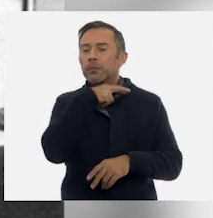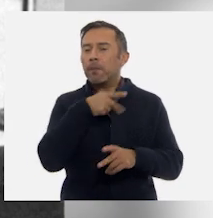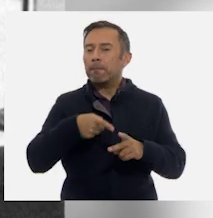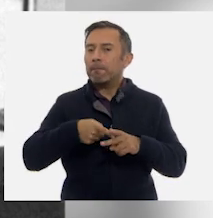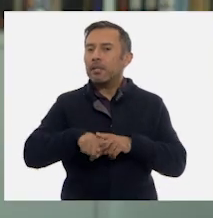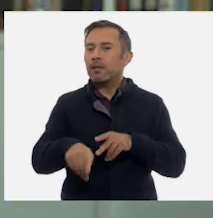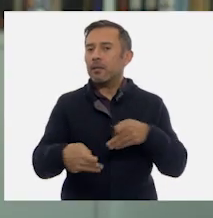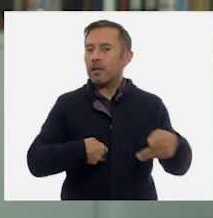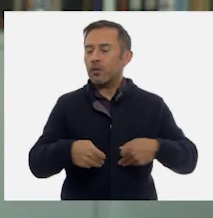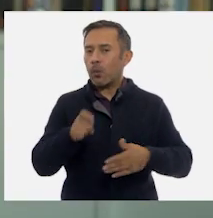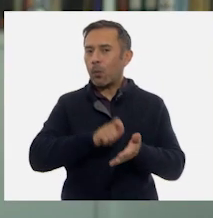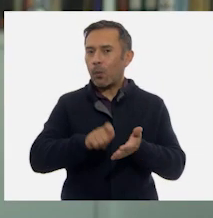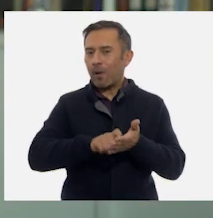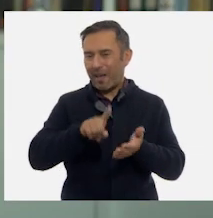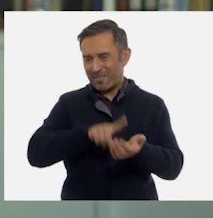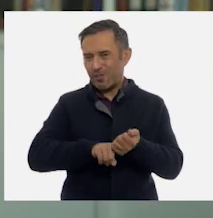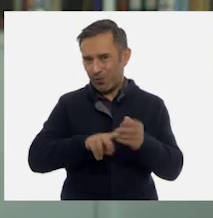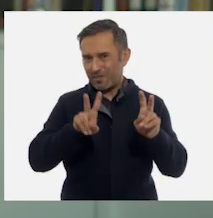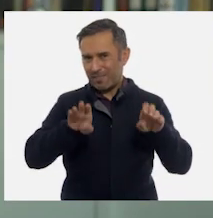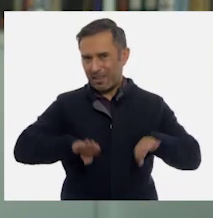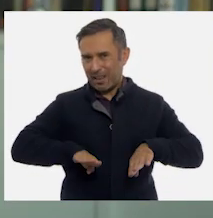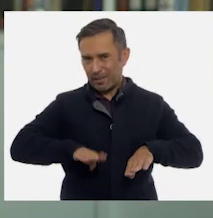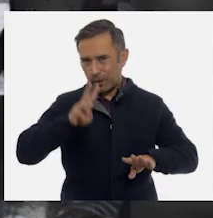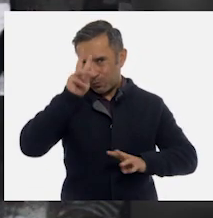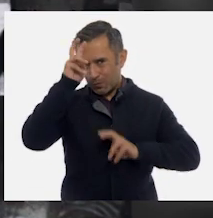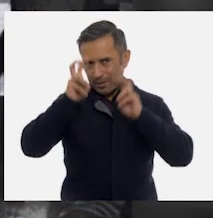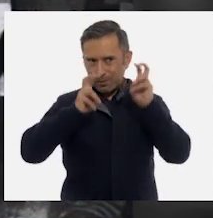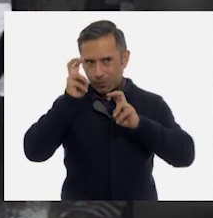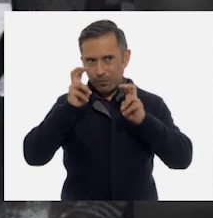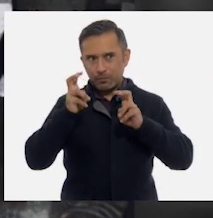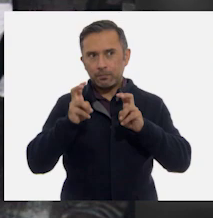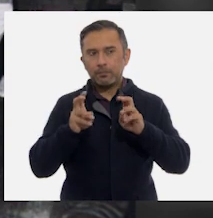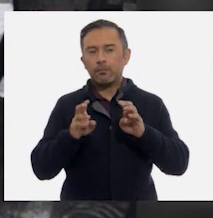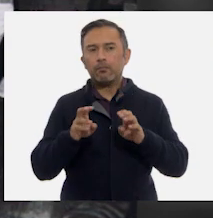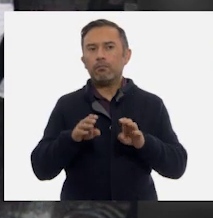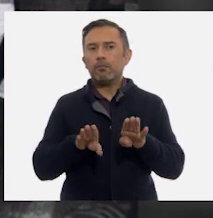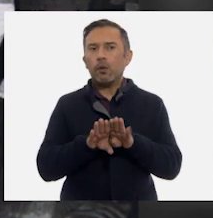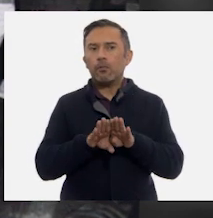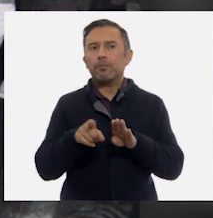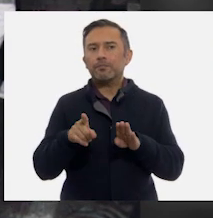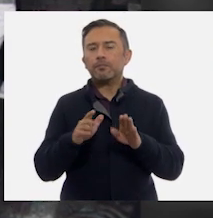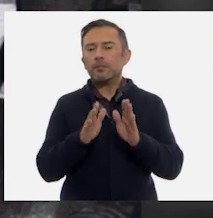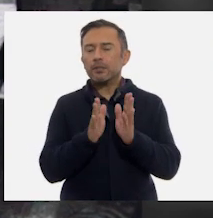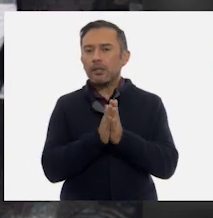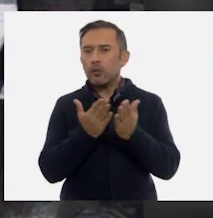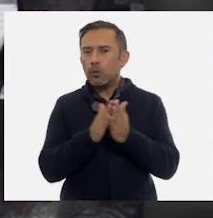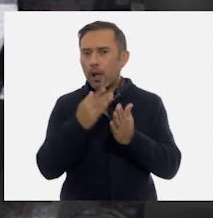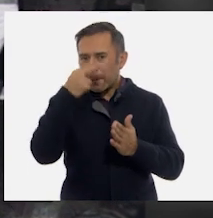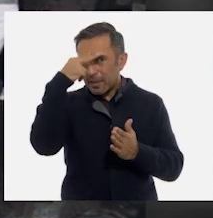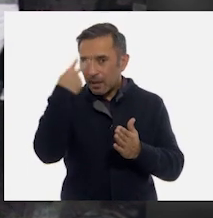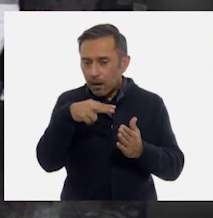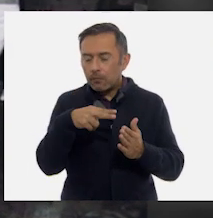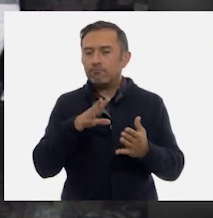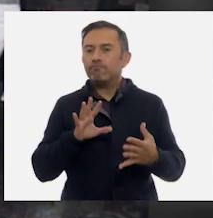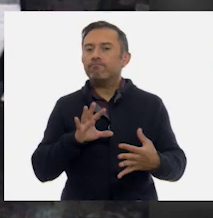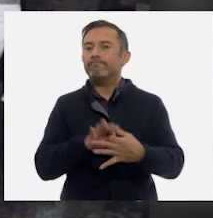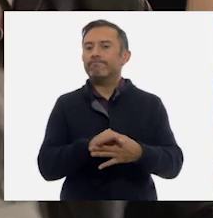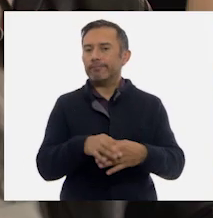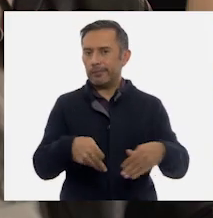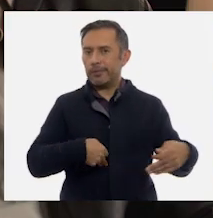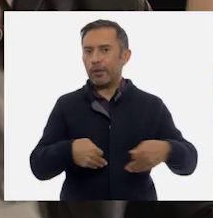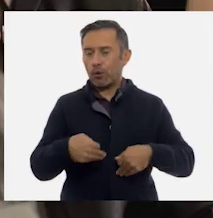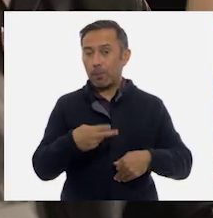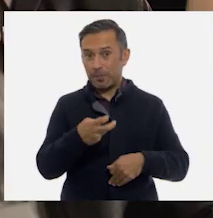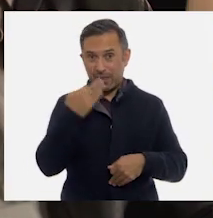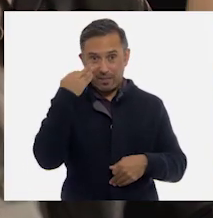de surrealismo. Elena Garro entra a las tablas, digamos, o entra a la literatura mexicana a través del teatro. Y a lo largo de esta